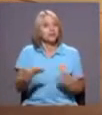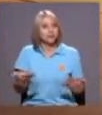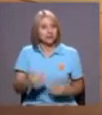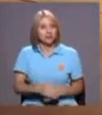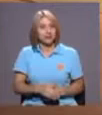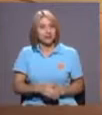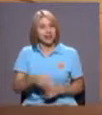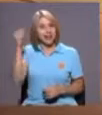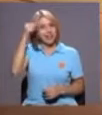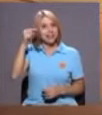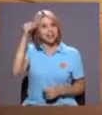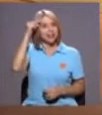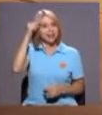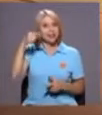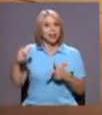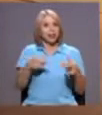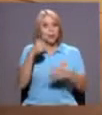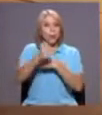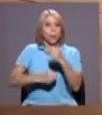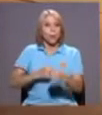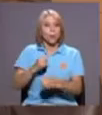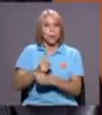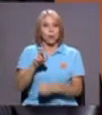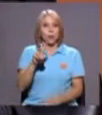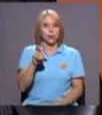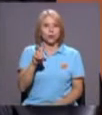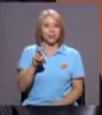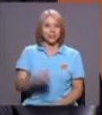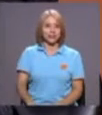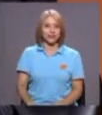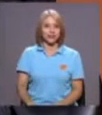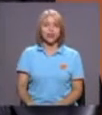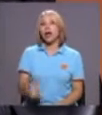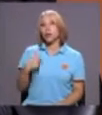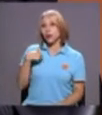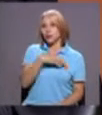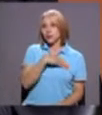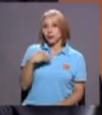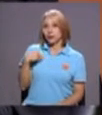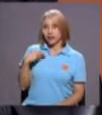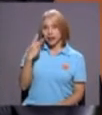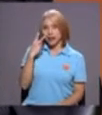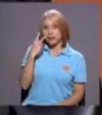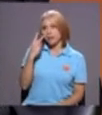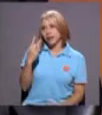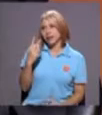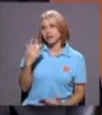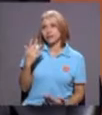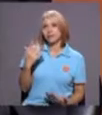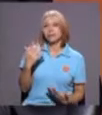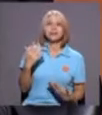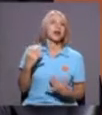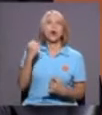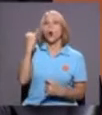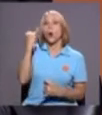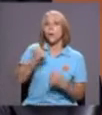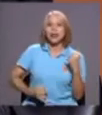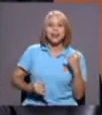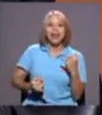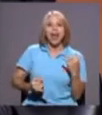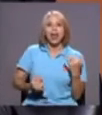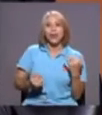administración del Bicentenario, que me gusta. Bueno, a mí me gustaría ver completado los cuellos de botella y las